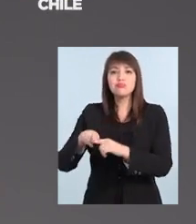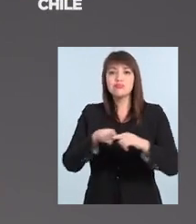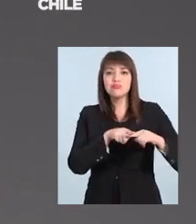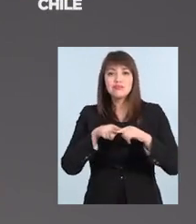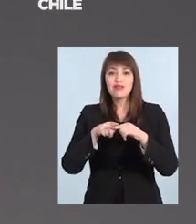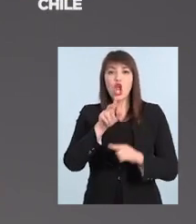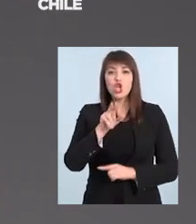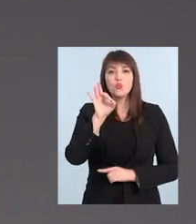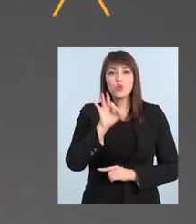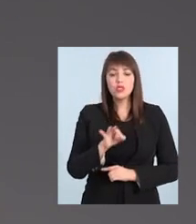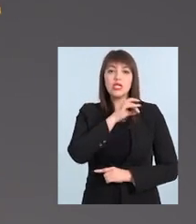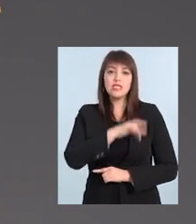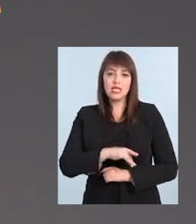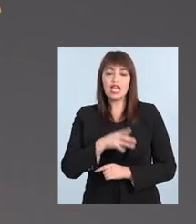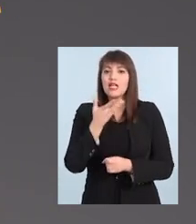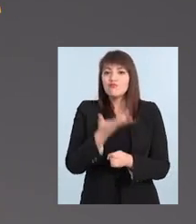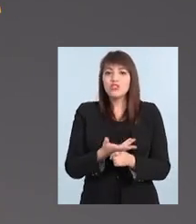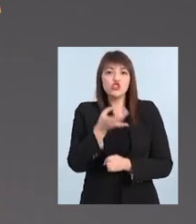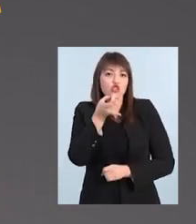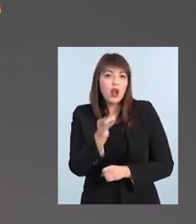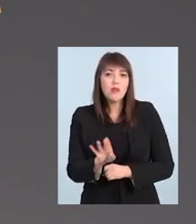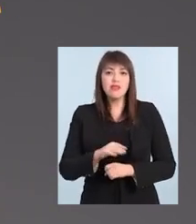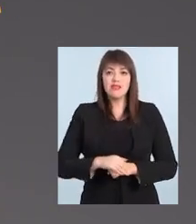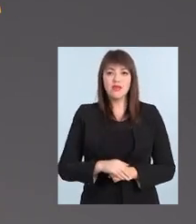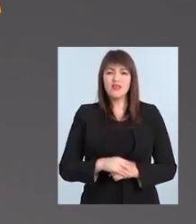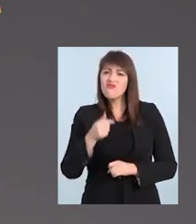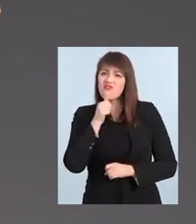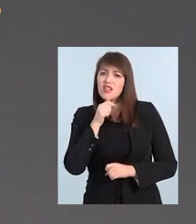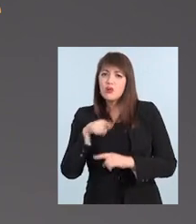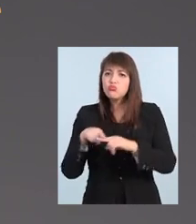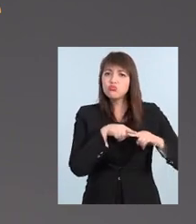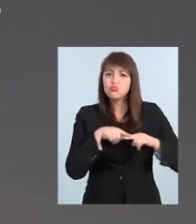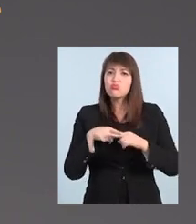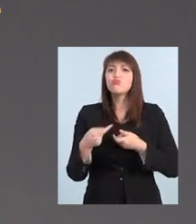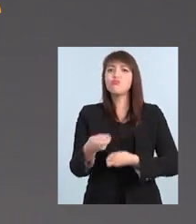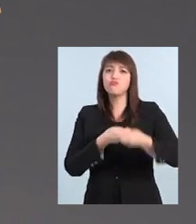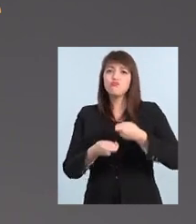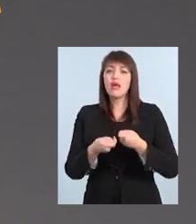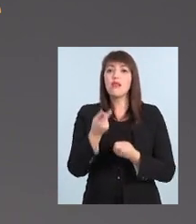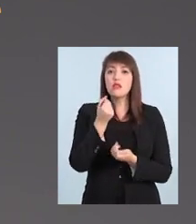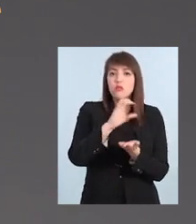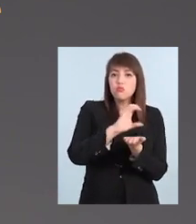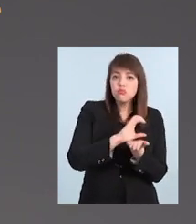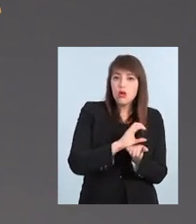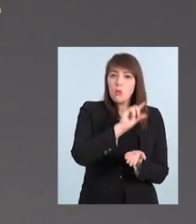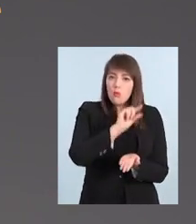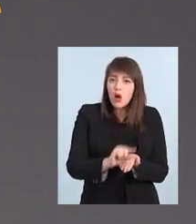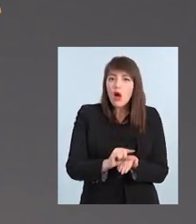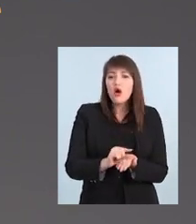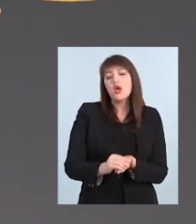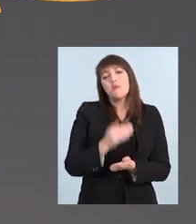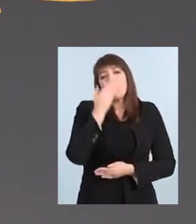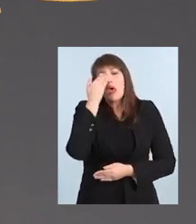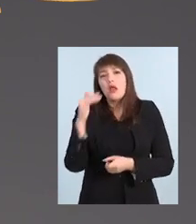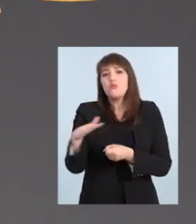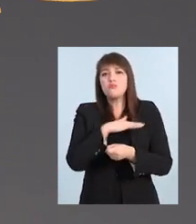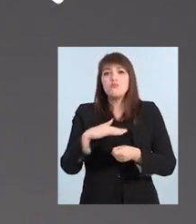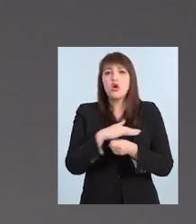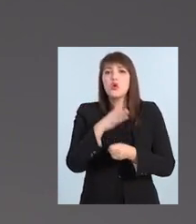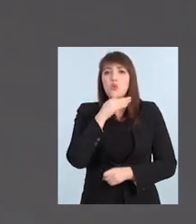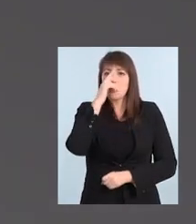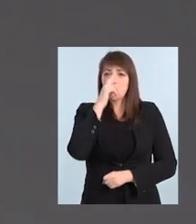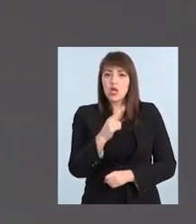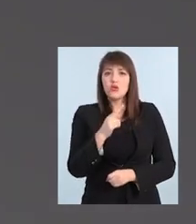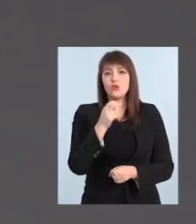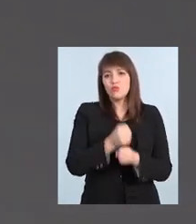solo el 8%. Esta falta de poder de negociación da como resultado bajos salarios, malas condiciones y trabajadores sin voz ni